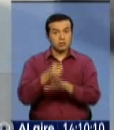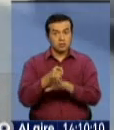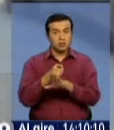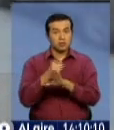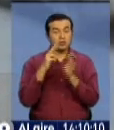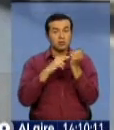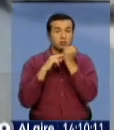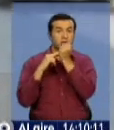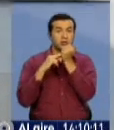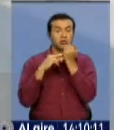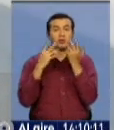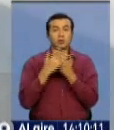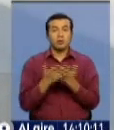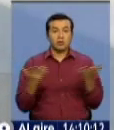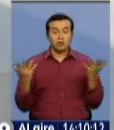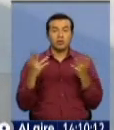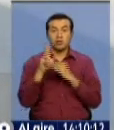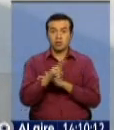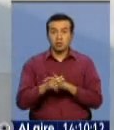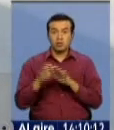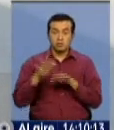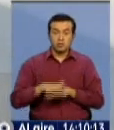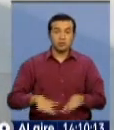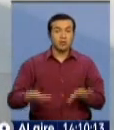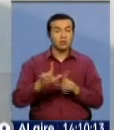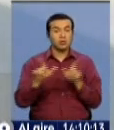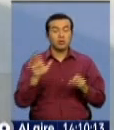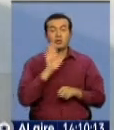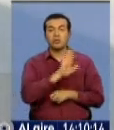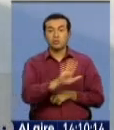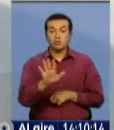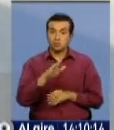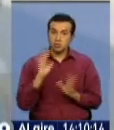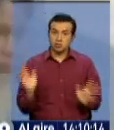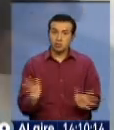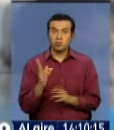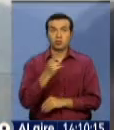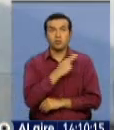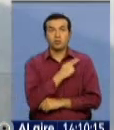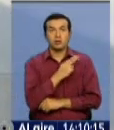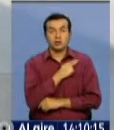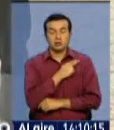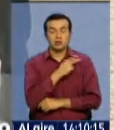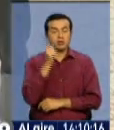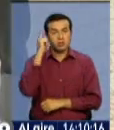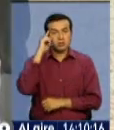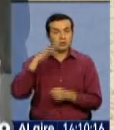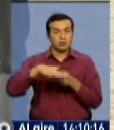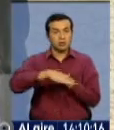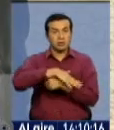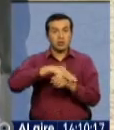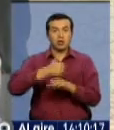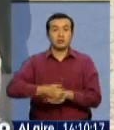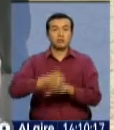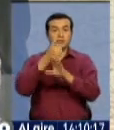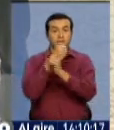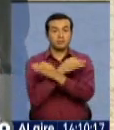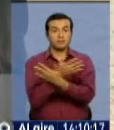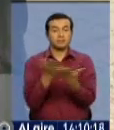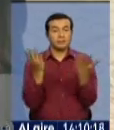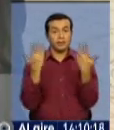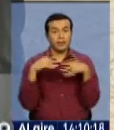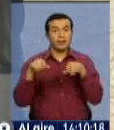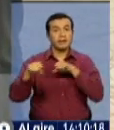recursos, las regalías de la minería para que estos sirvan de fomento a la Universidad Estatal local. Autoridades aseguran que están